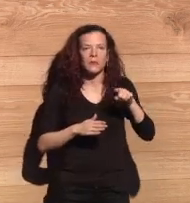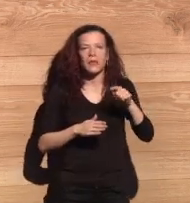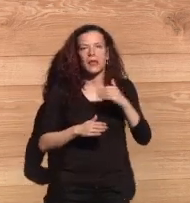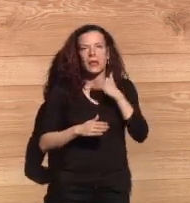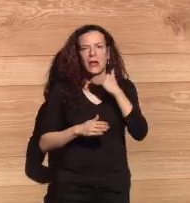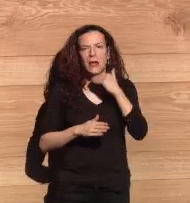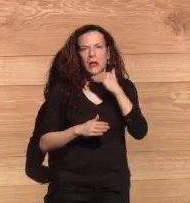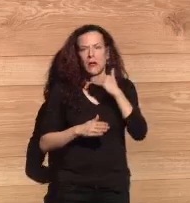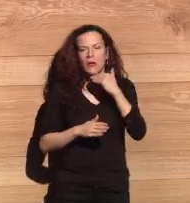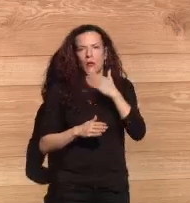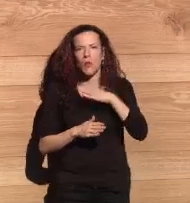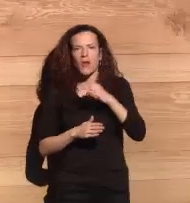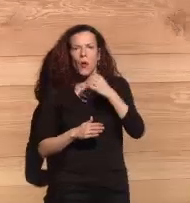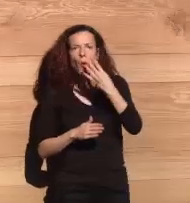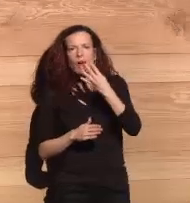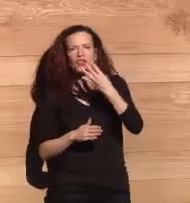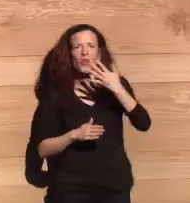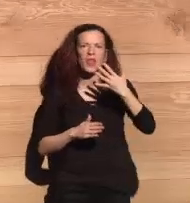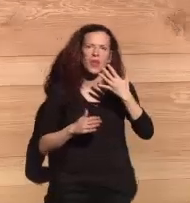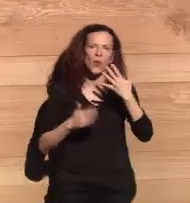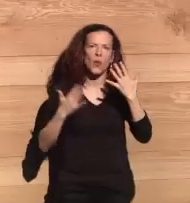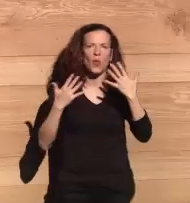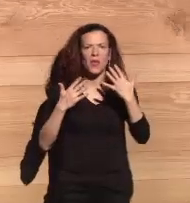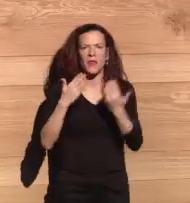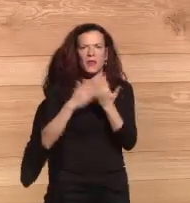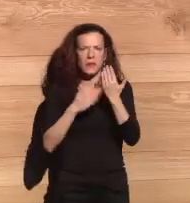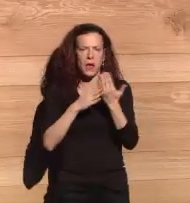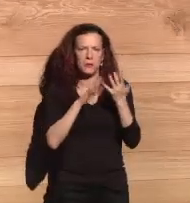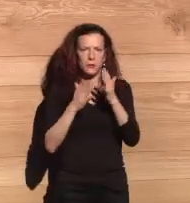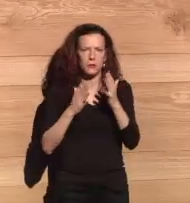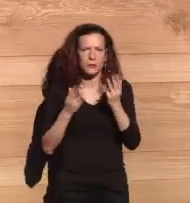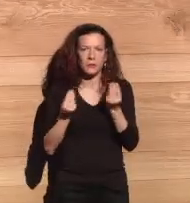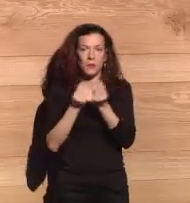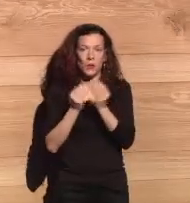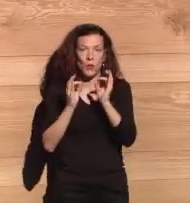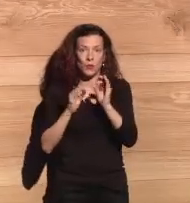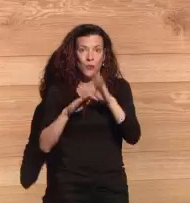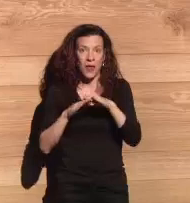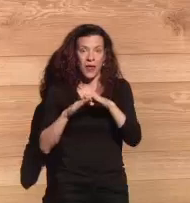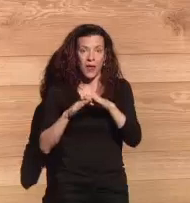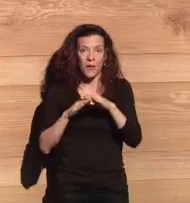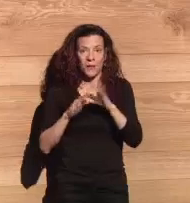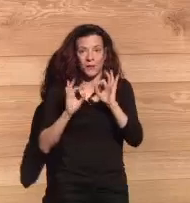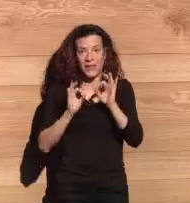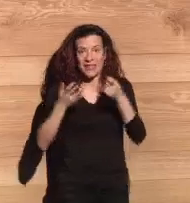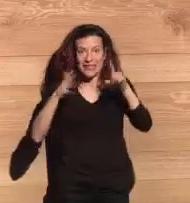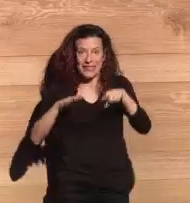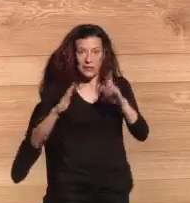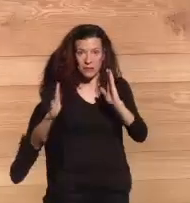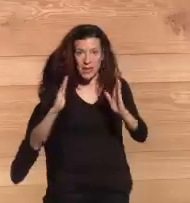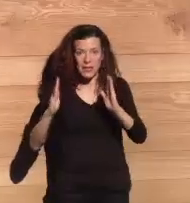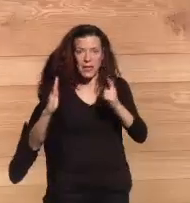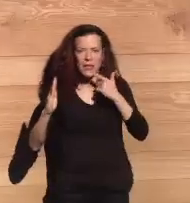4 o 5 días con ellos. Estaba haciendo la nota para el aniversario de 6 meses, hacíamos una nota que iba para la